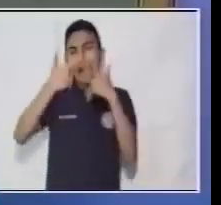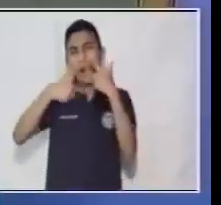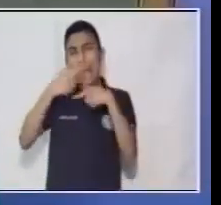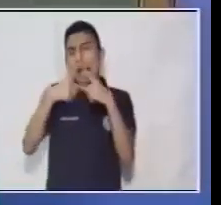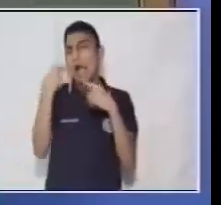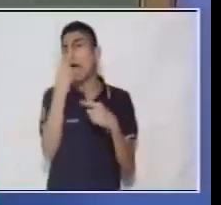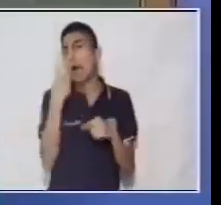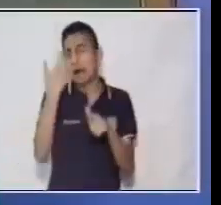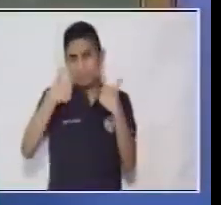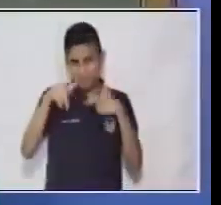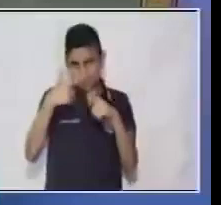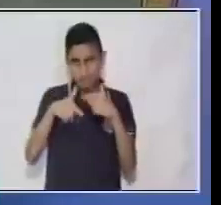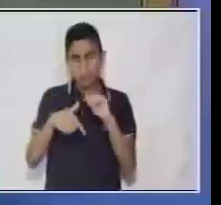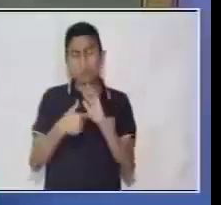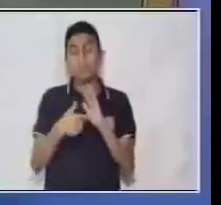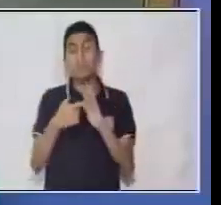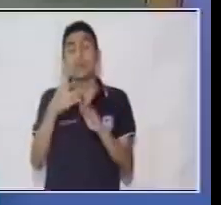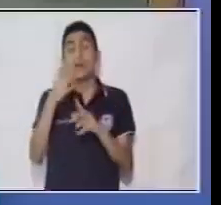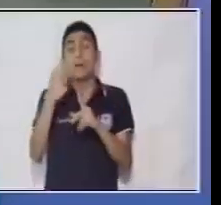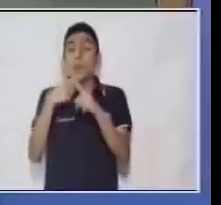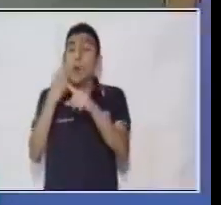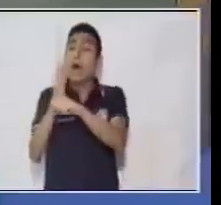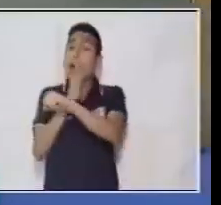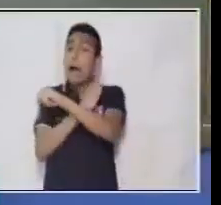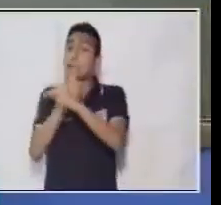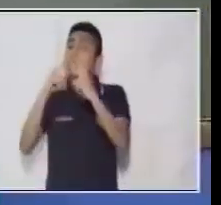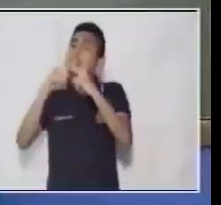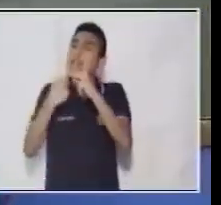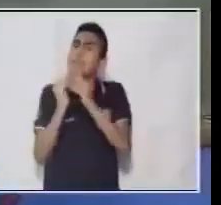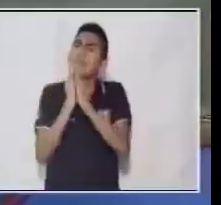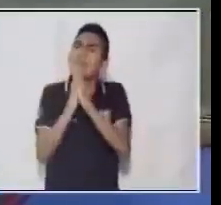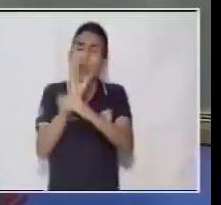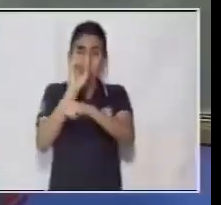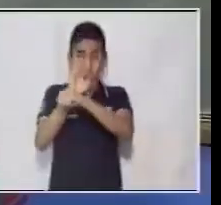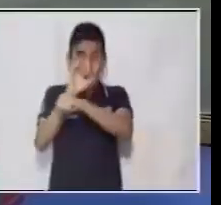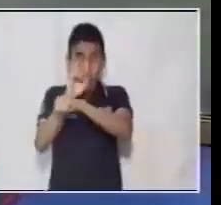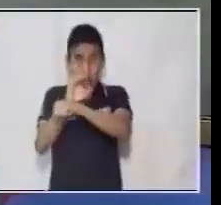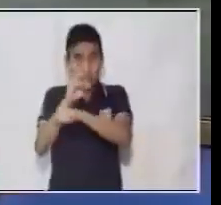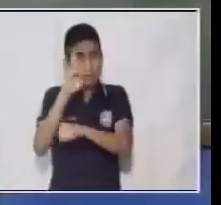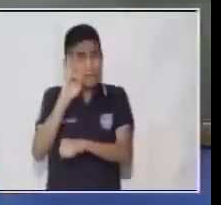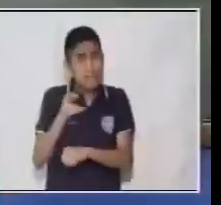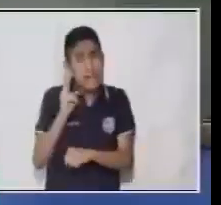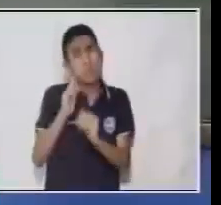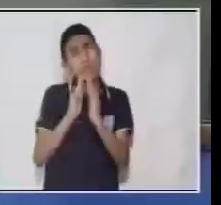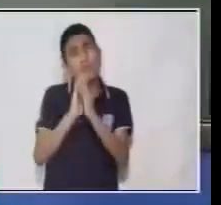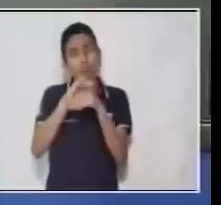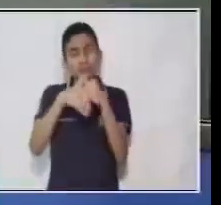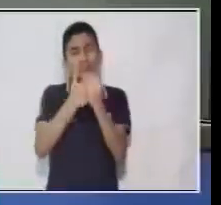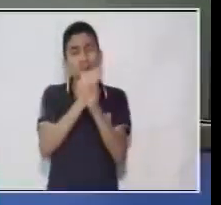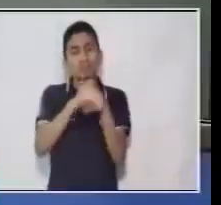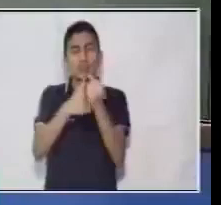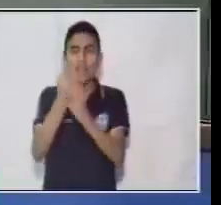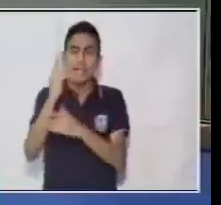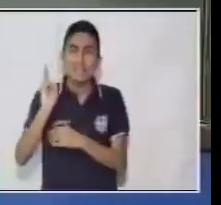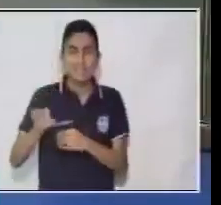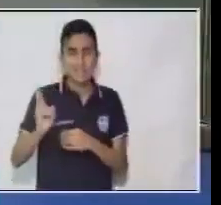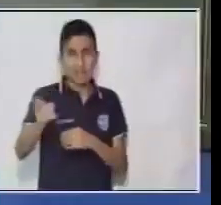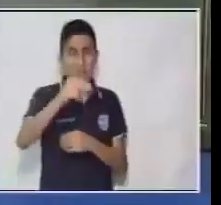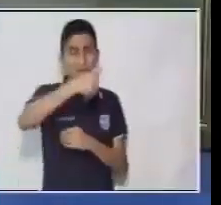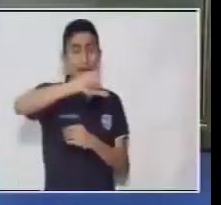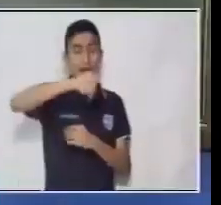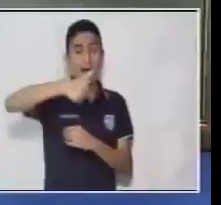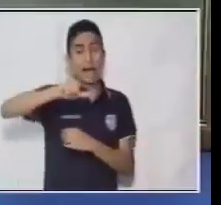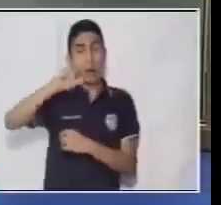lingüística. Antes de empezar, te recomiendo que laves constantemente tus manos con agua y